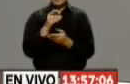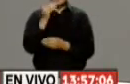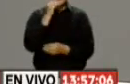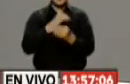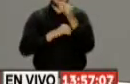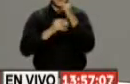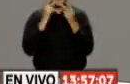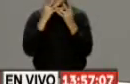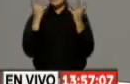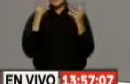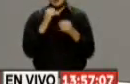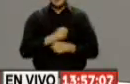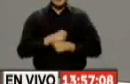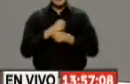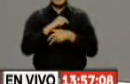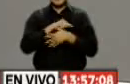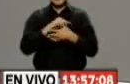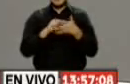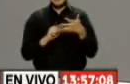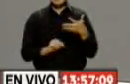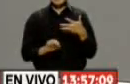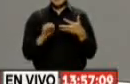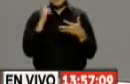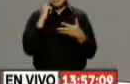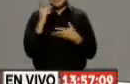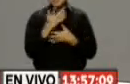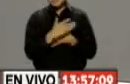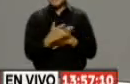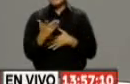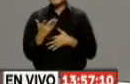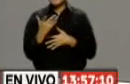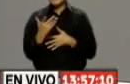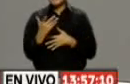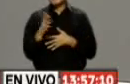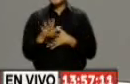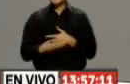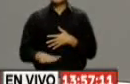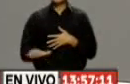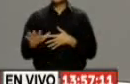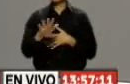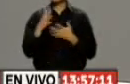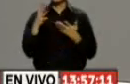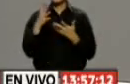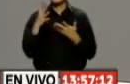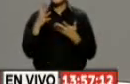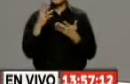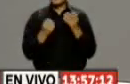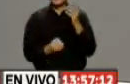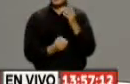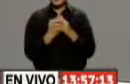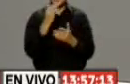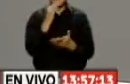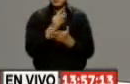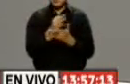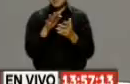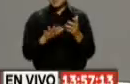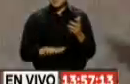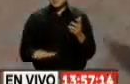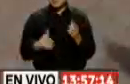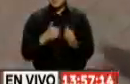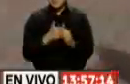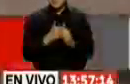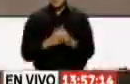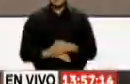la exhibición de caballos son algunos de los atractivos que presentará esta población ubicada en las faldas del volcán Cotopaxi.